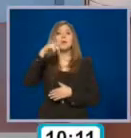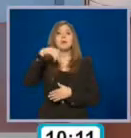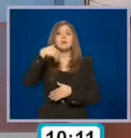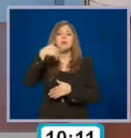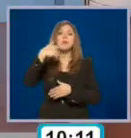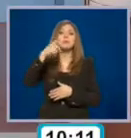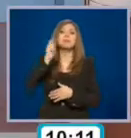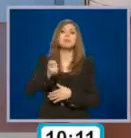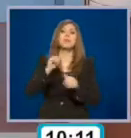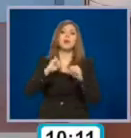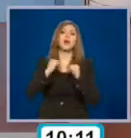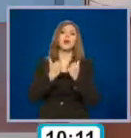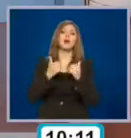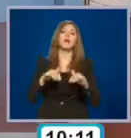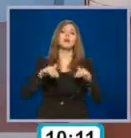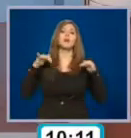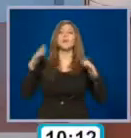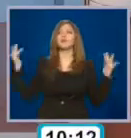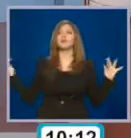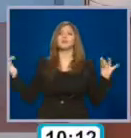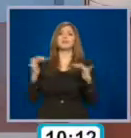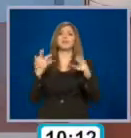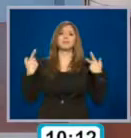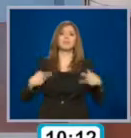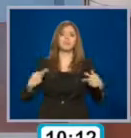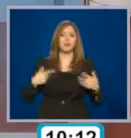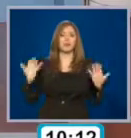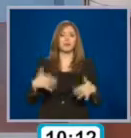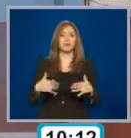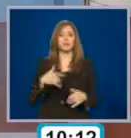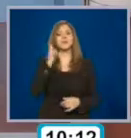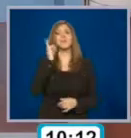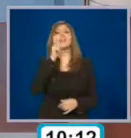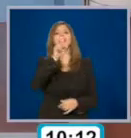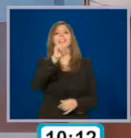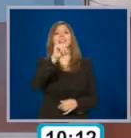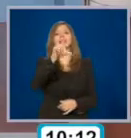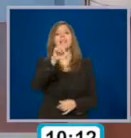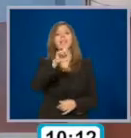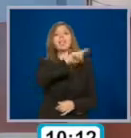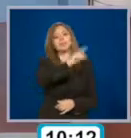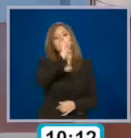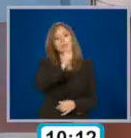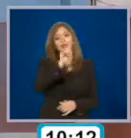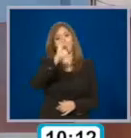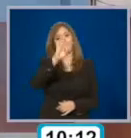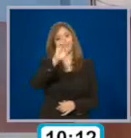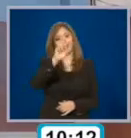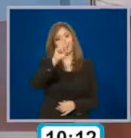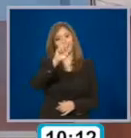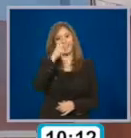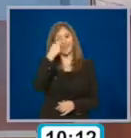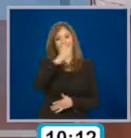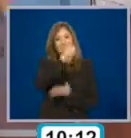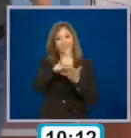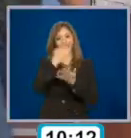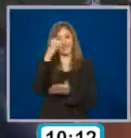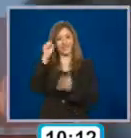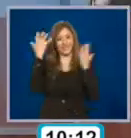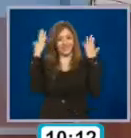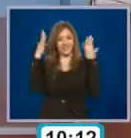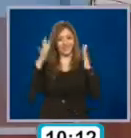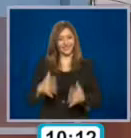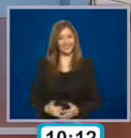nacional para mí sería un gran Así orgullo. será, tú decrétalo. Muy bien, pues a cantar el Así va a tema ser. Dile. Él es Fede Rose, está con nosotros en tus ciudades.